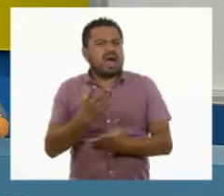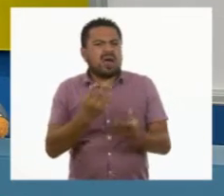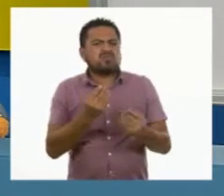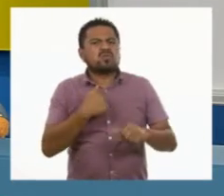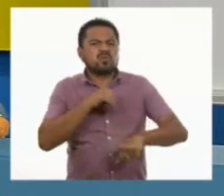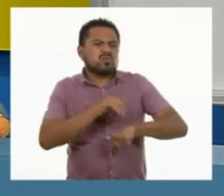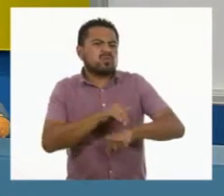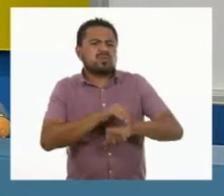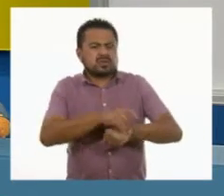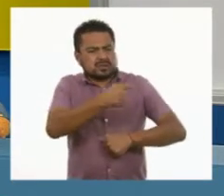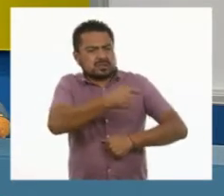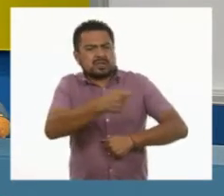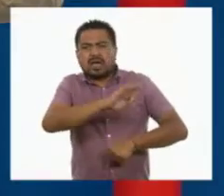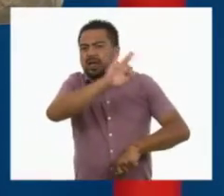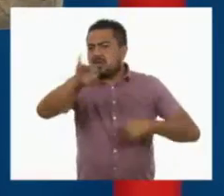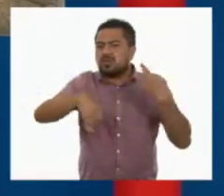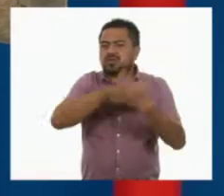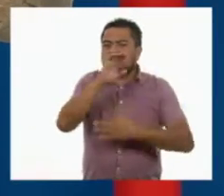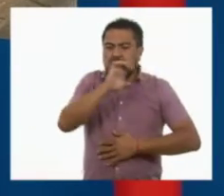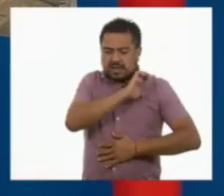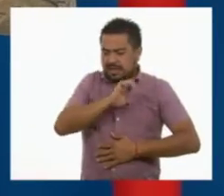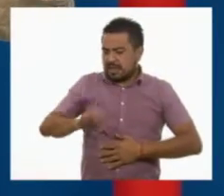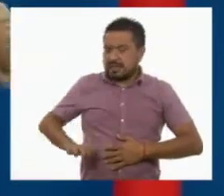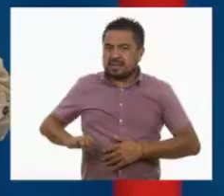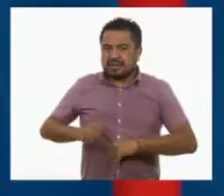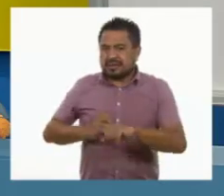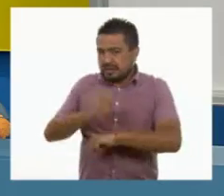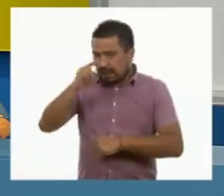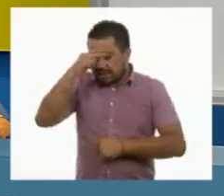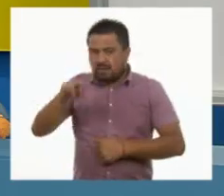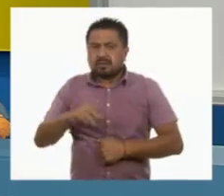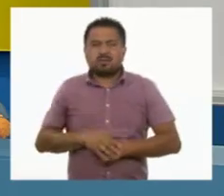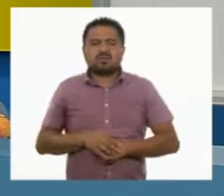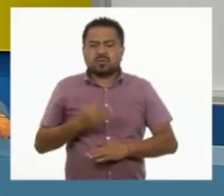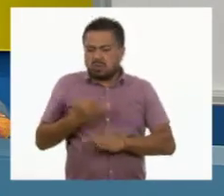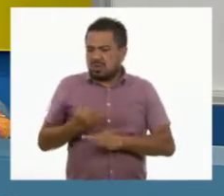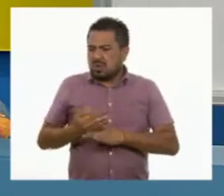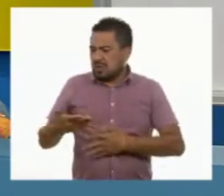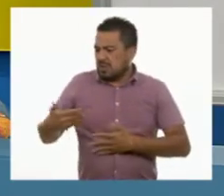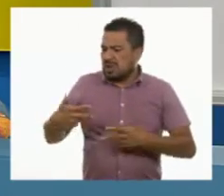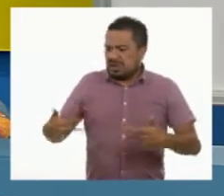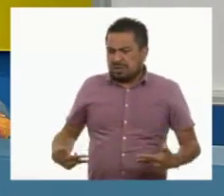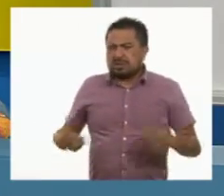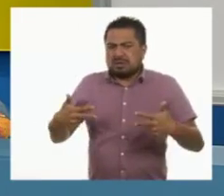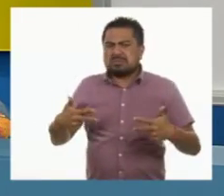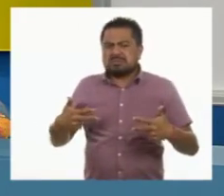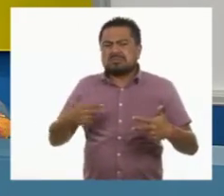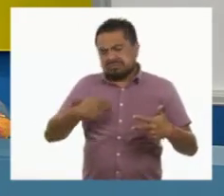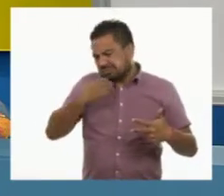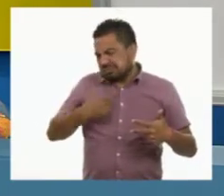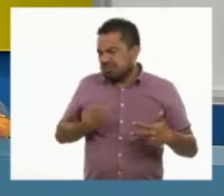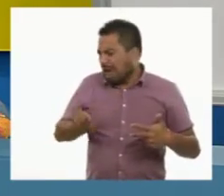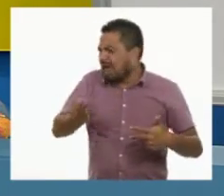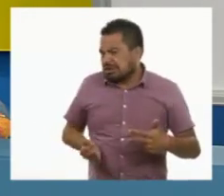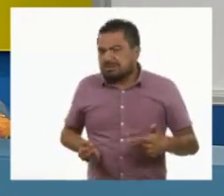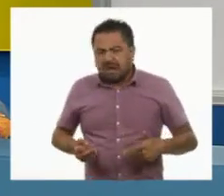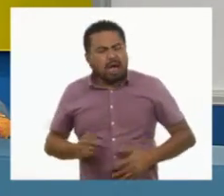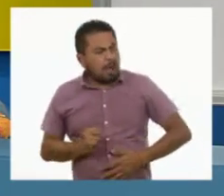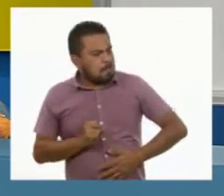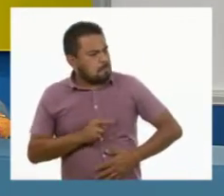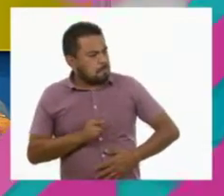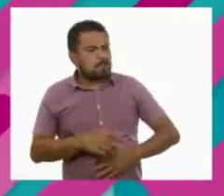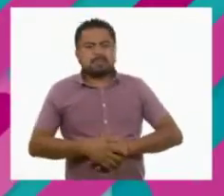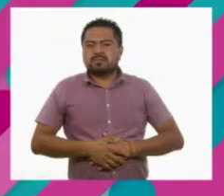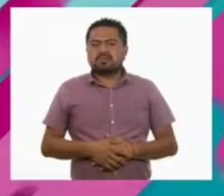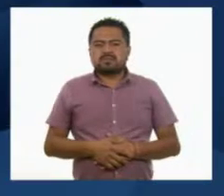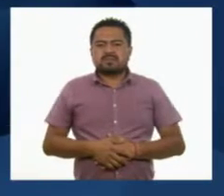en Ecatepec. Saludos a todos los que nos ven desde allá. Claro. Oye, me está pidiendo una videollamada. La voy a tomar, ¿eh? Ok.